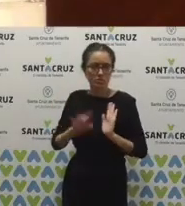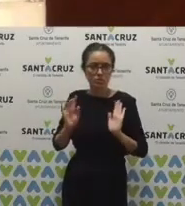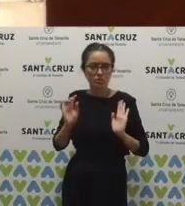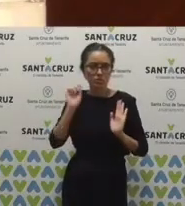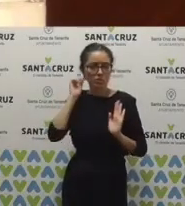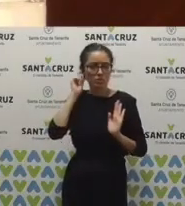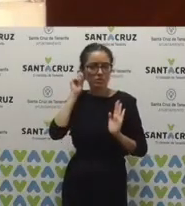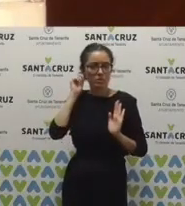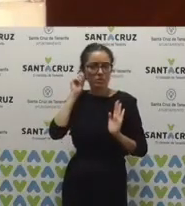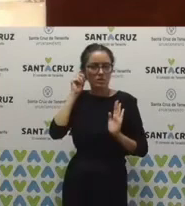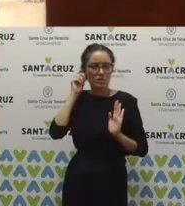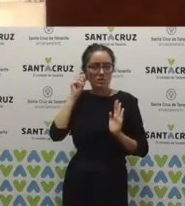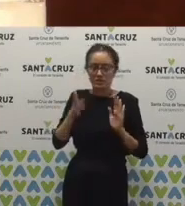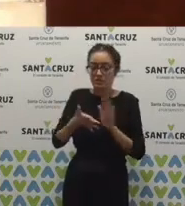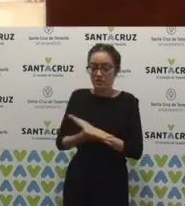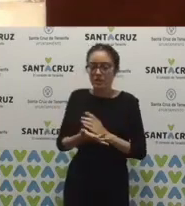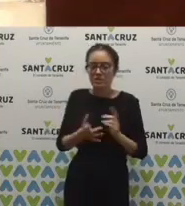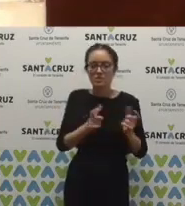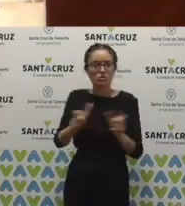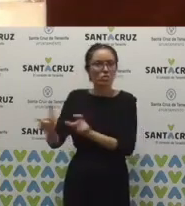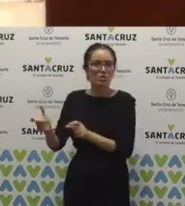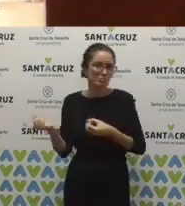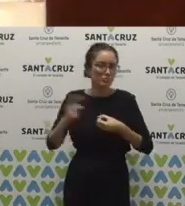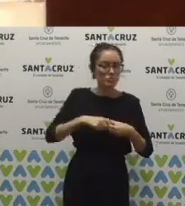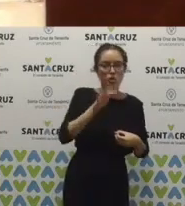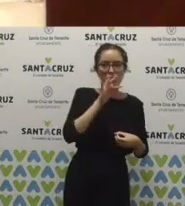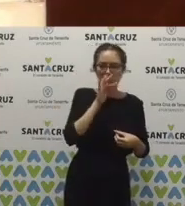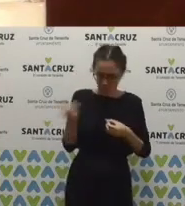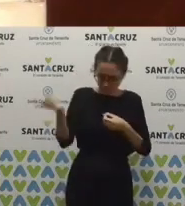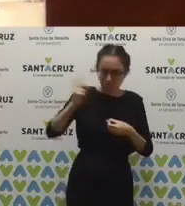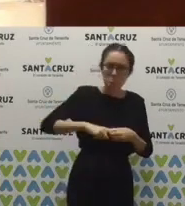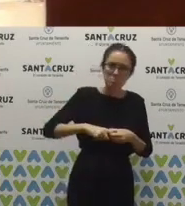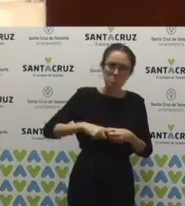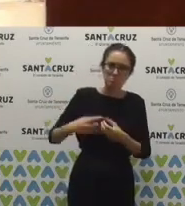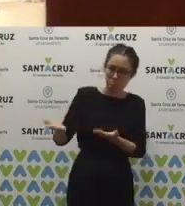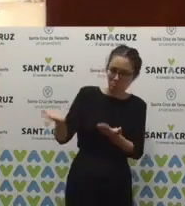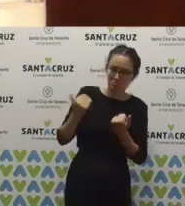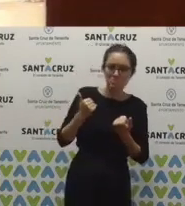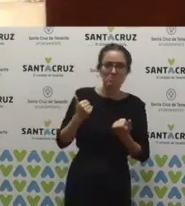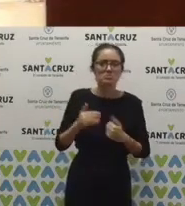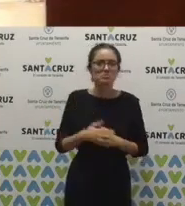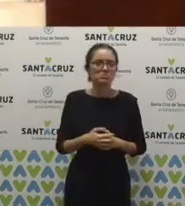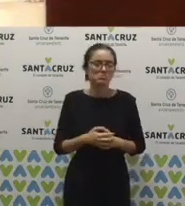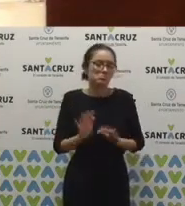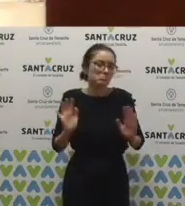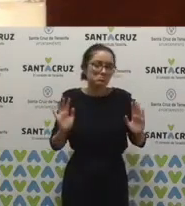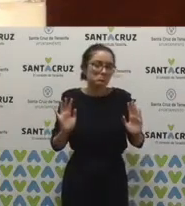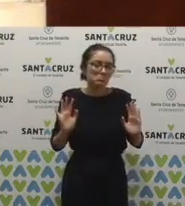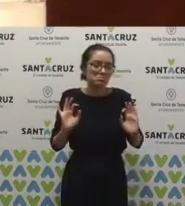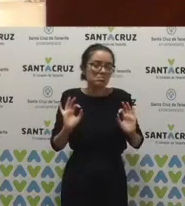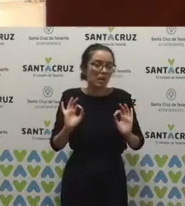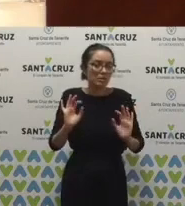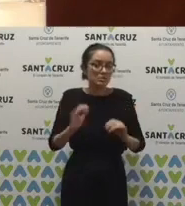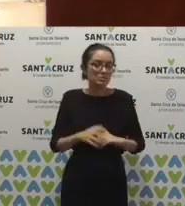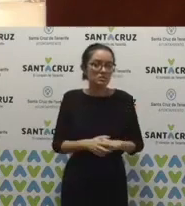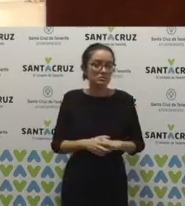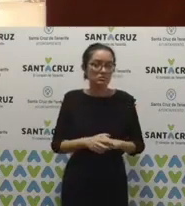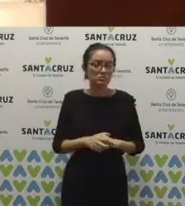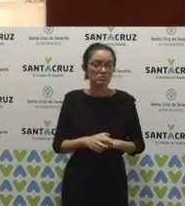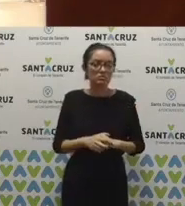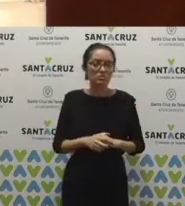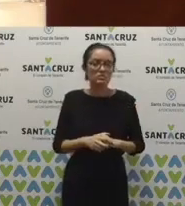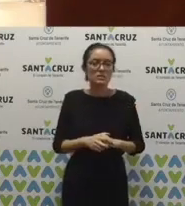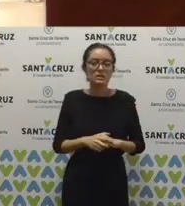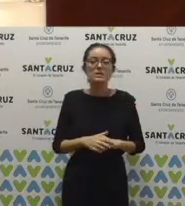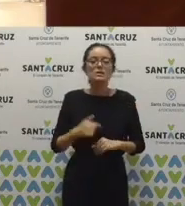sectores que no participan participen y eso sí lo quieren llamar bolivarianismo pues ya me lo sé pero otra cosa pero